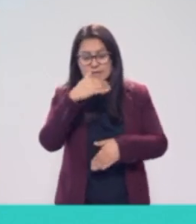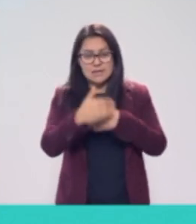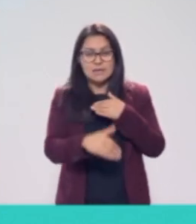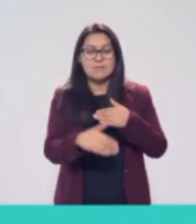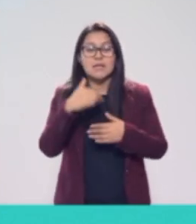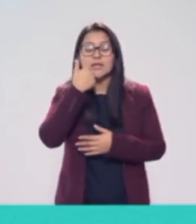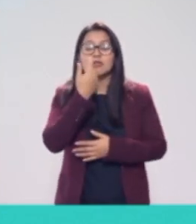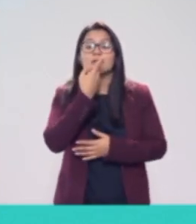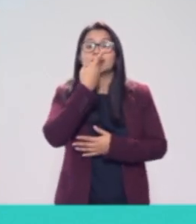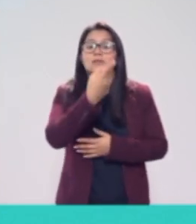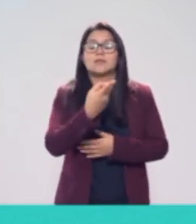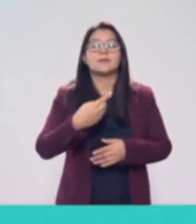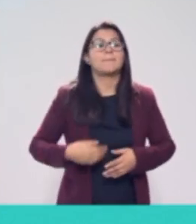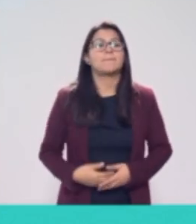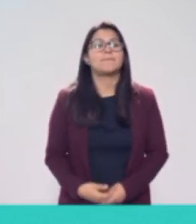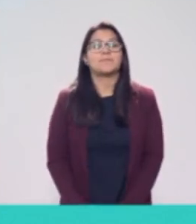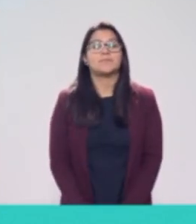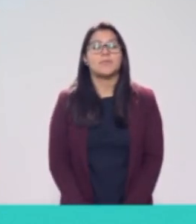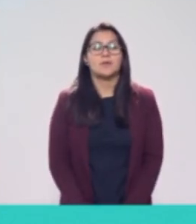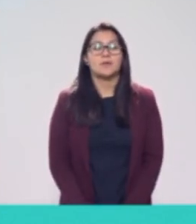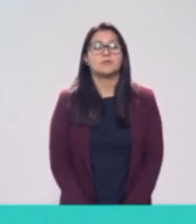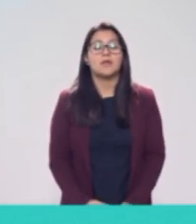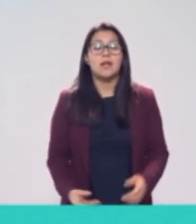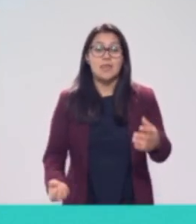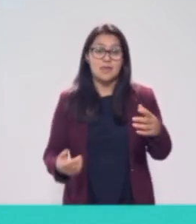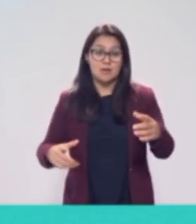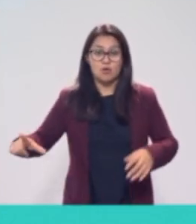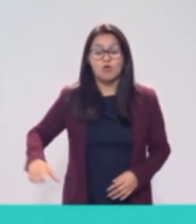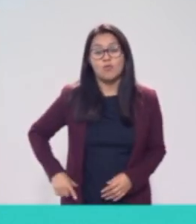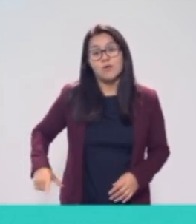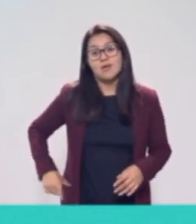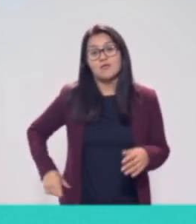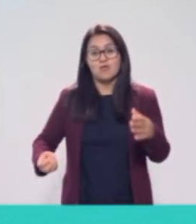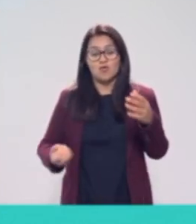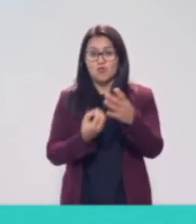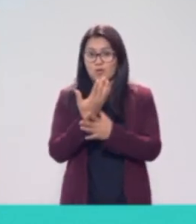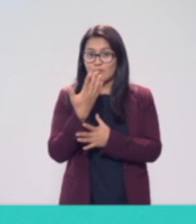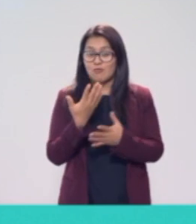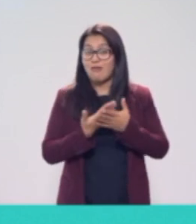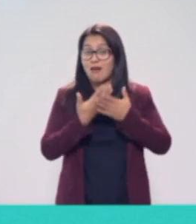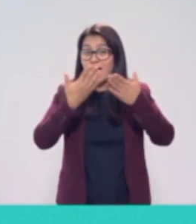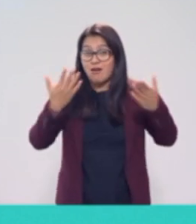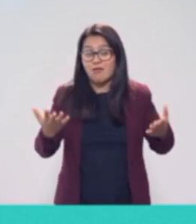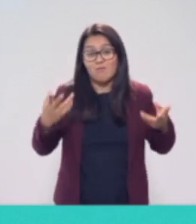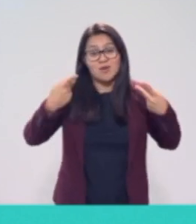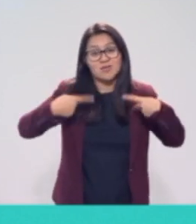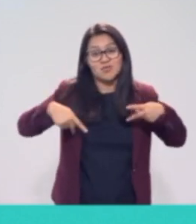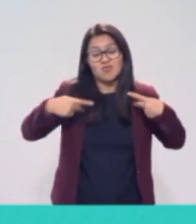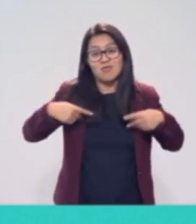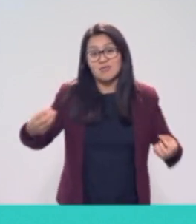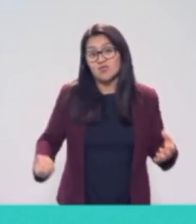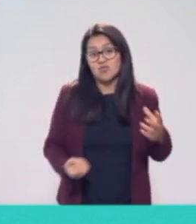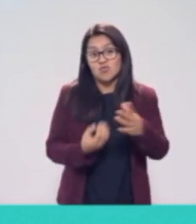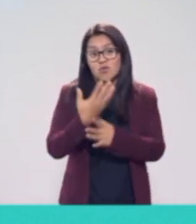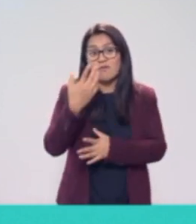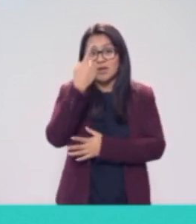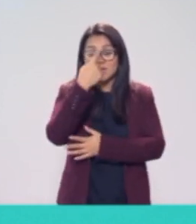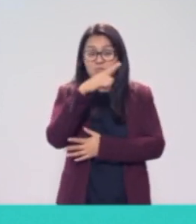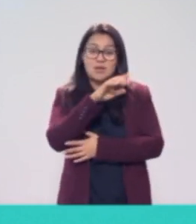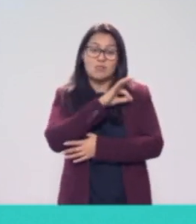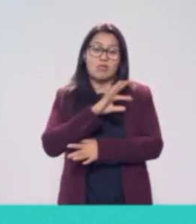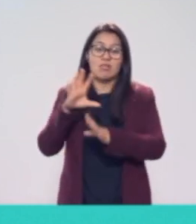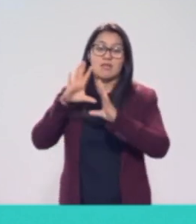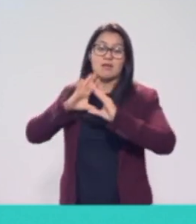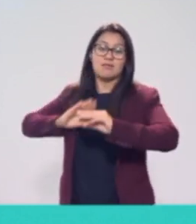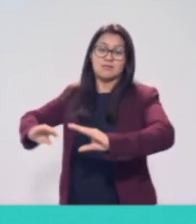la entrada en de nuestro nuevo gobierno se trata de una administración pública nueva a la que se le tiene que brindar capacitación sobre la